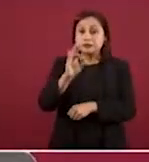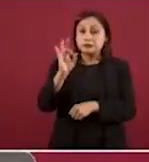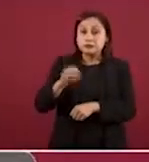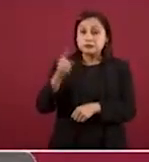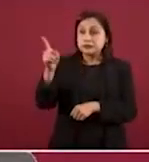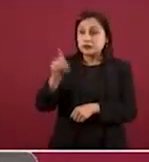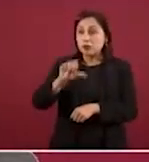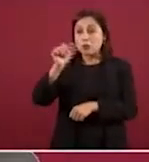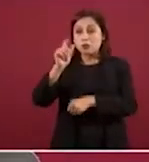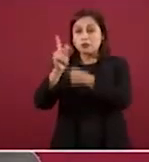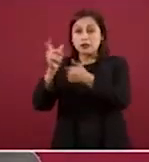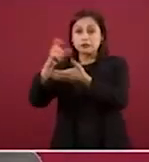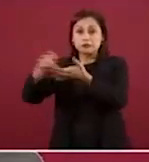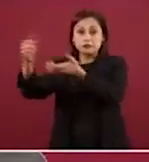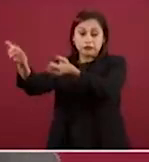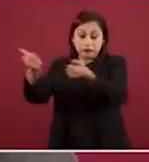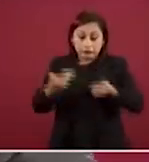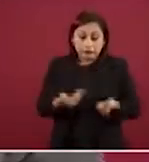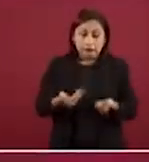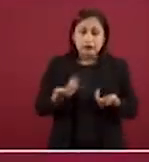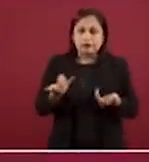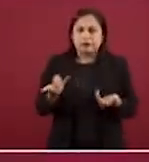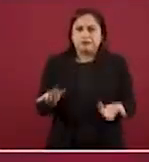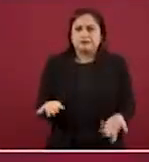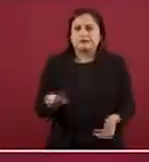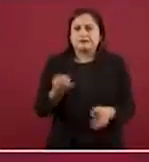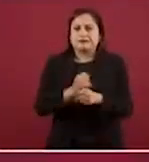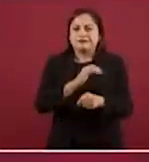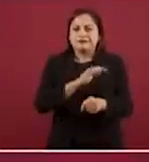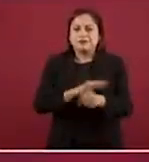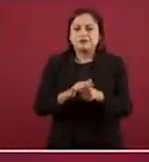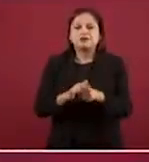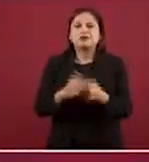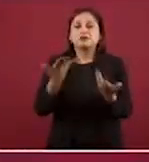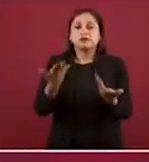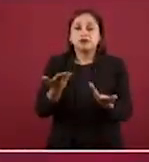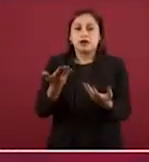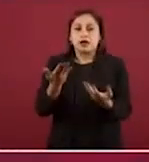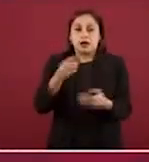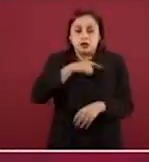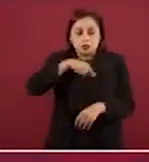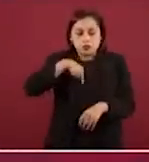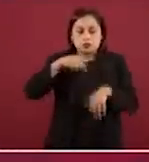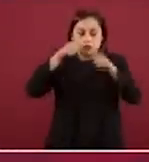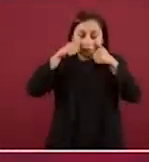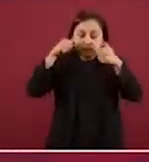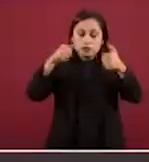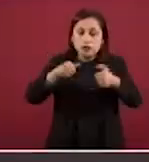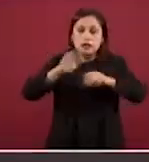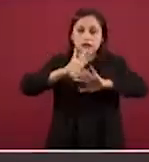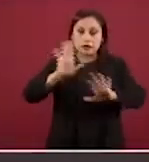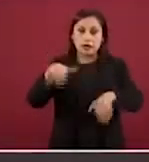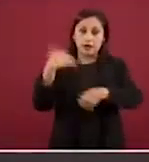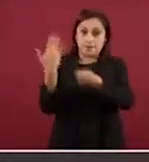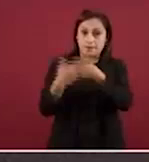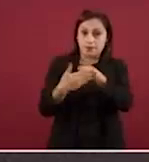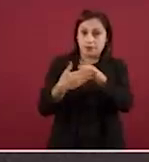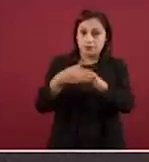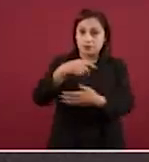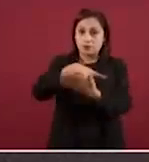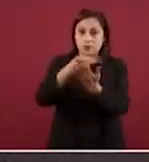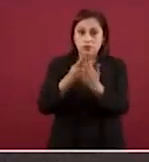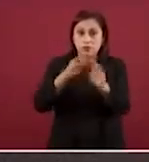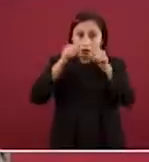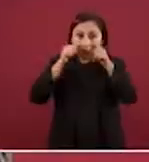compra. Entonces, ese es un plan que viene de maíz, el adelanto, ya